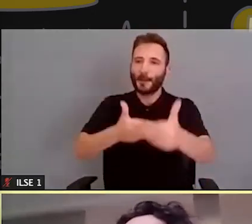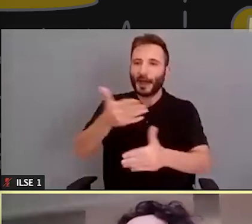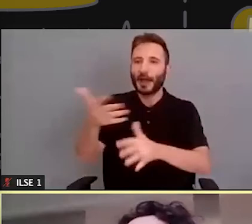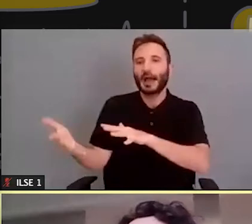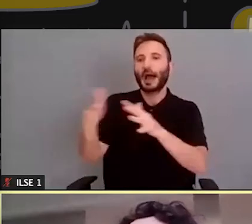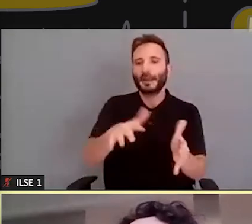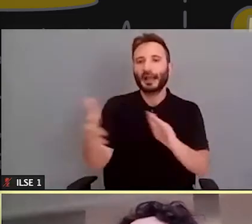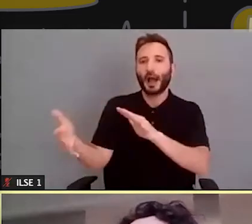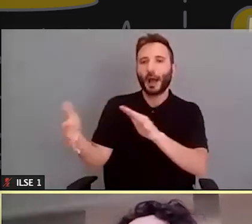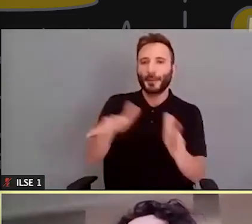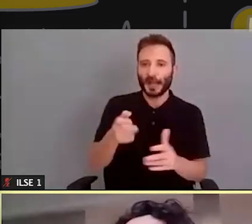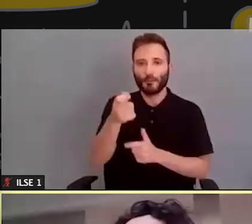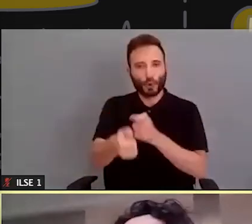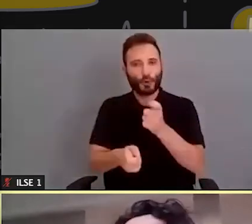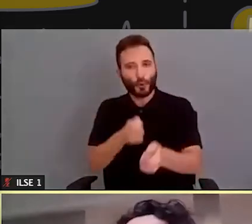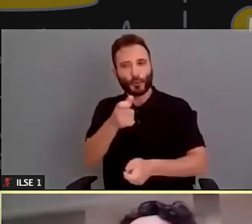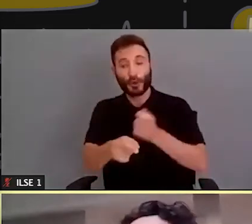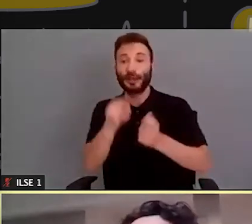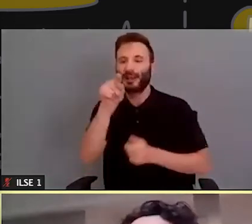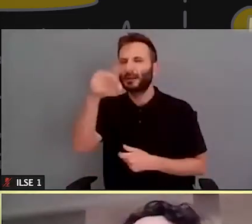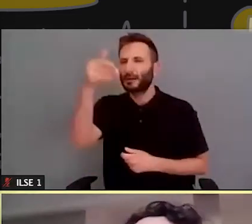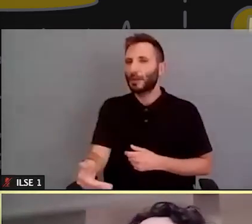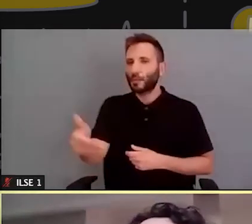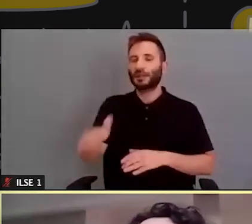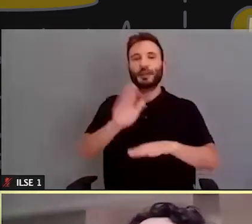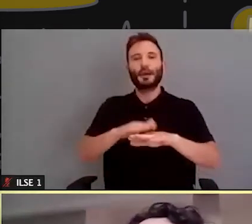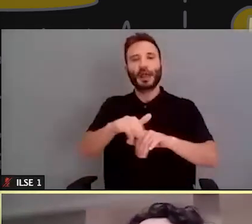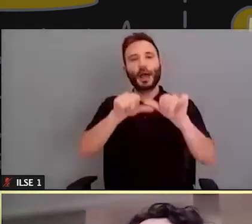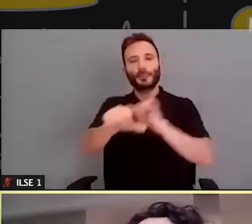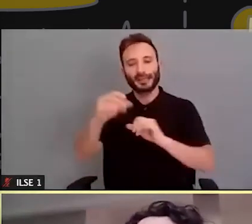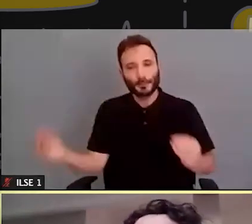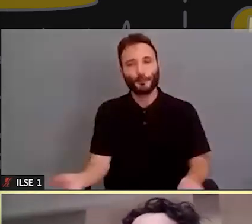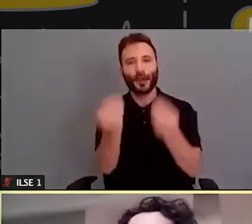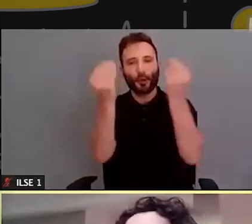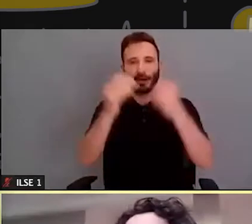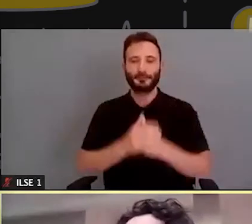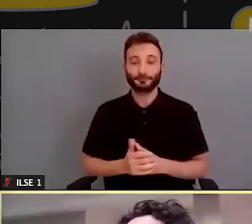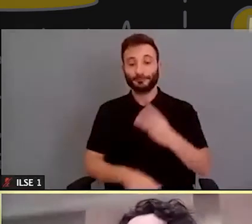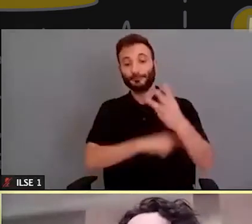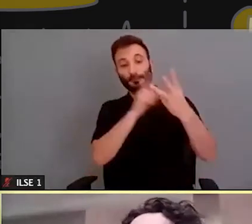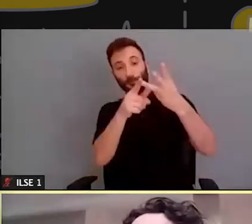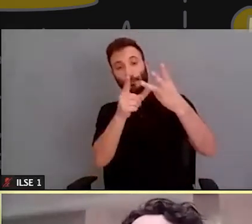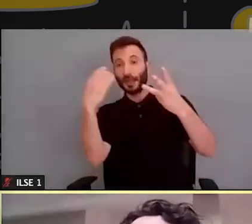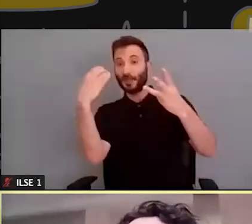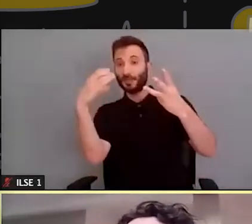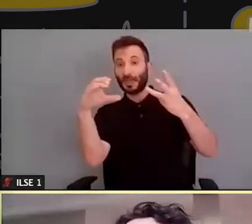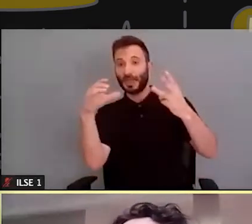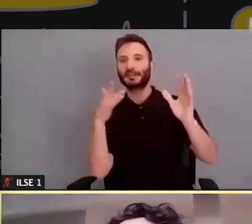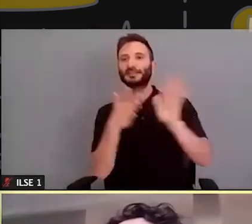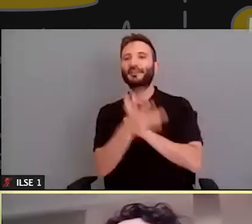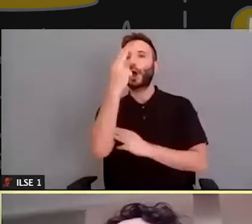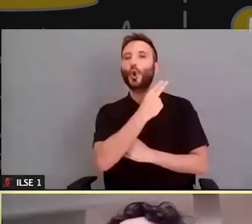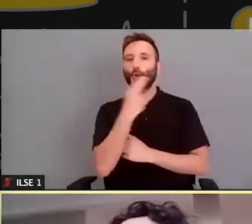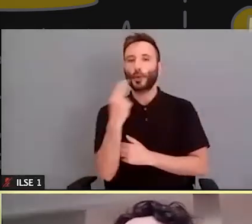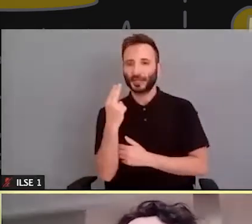vayan utilizándola, ¿no? Eso es fundamental para luego poderla mejorar. Y la C, pues, es de compromiso, ¿no? Porque esta